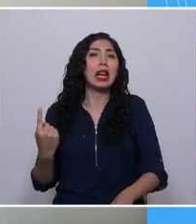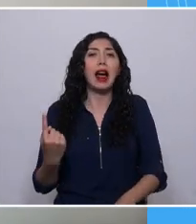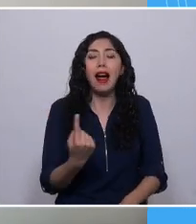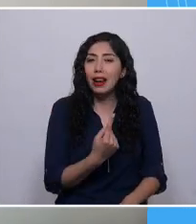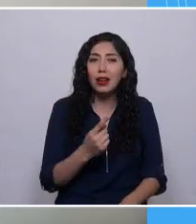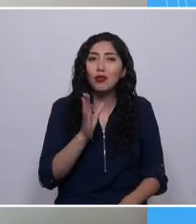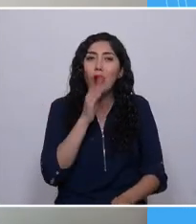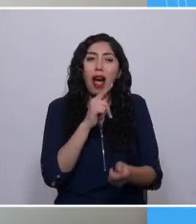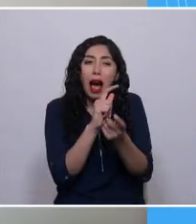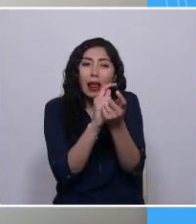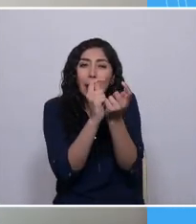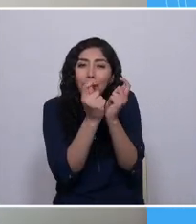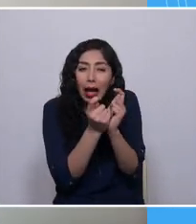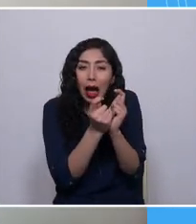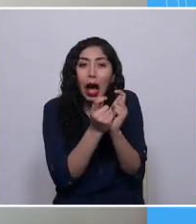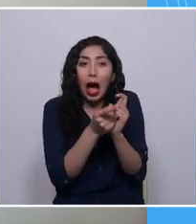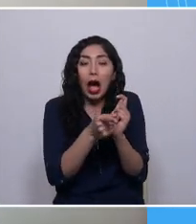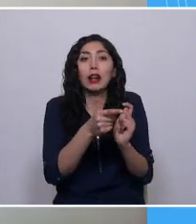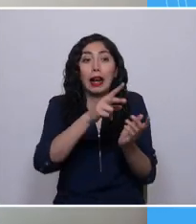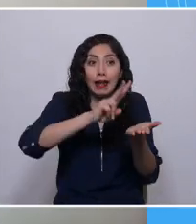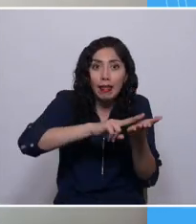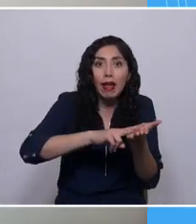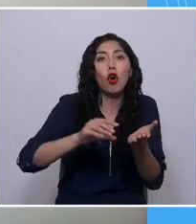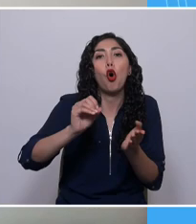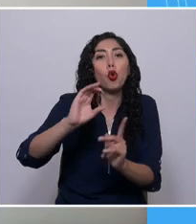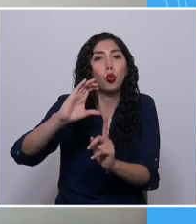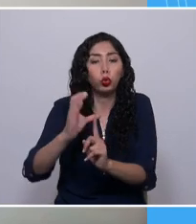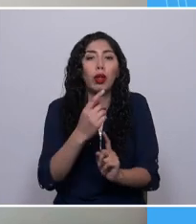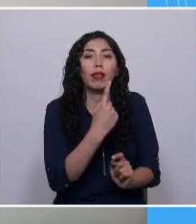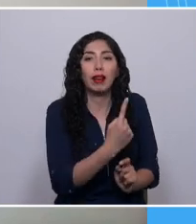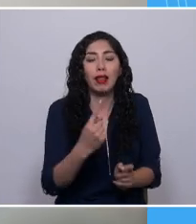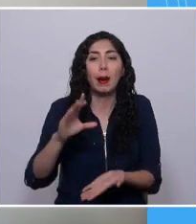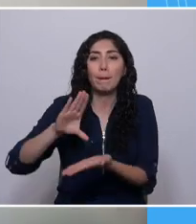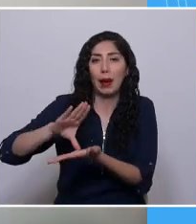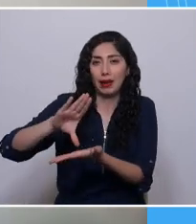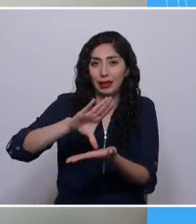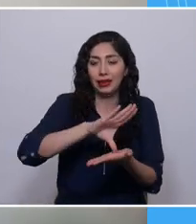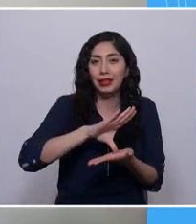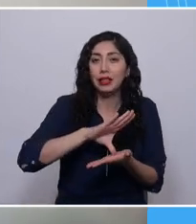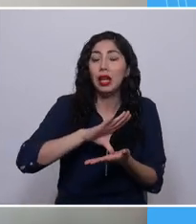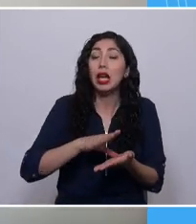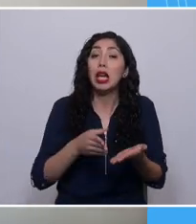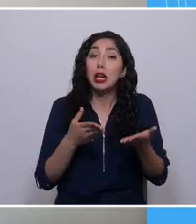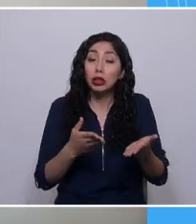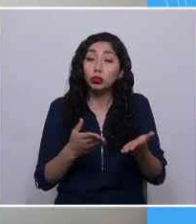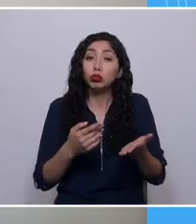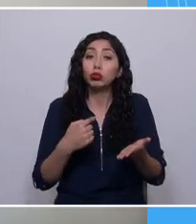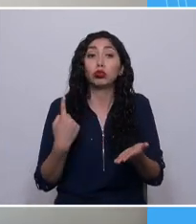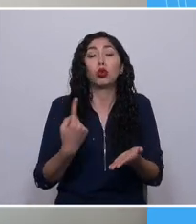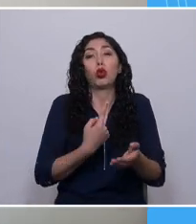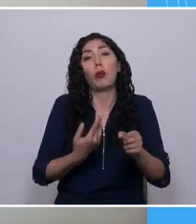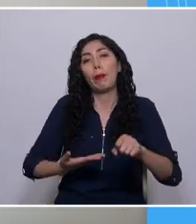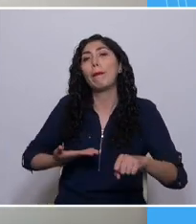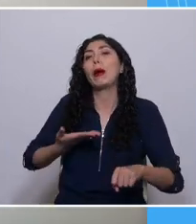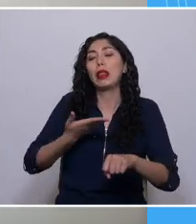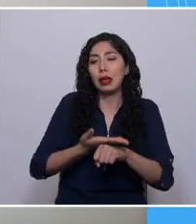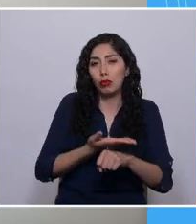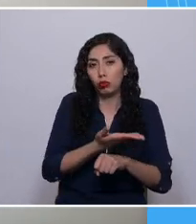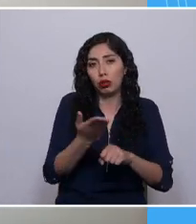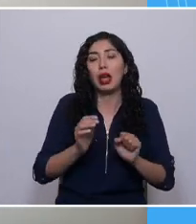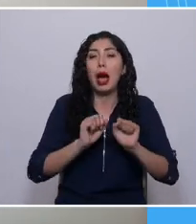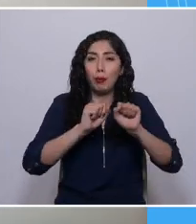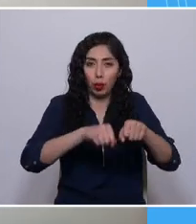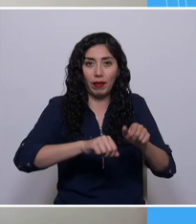realidad, cultura y sociedad de cada país. En este ámbito, entonces, les solicitamos de que aprueben